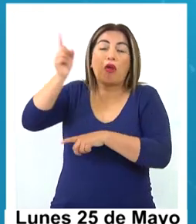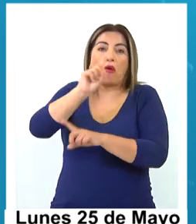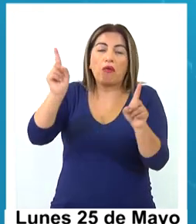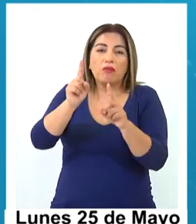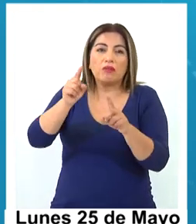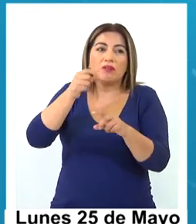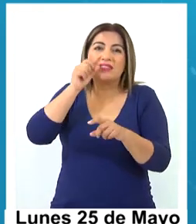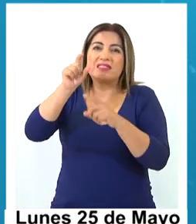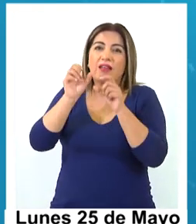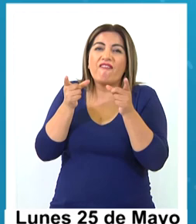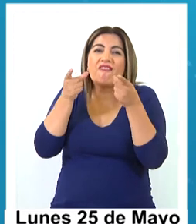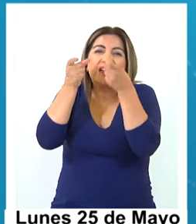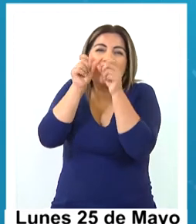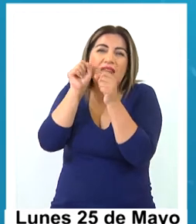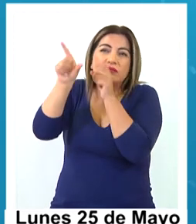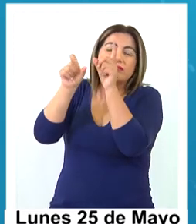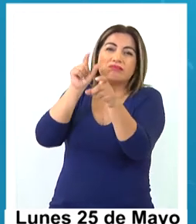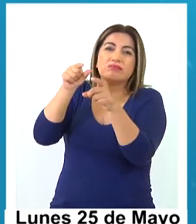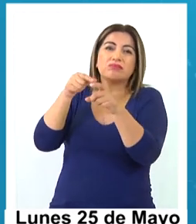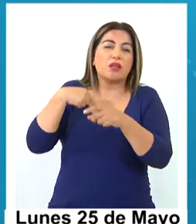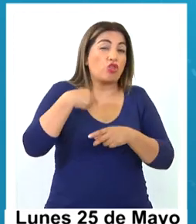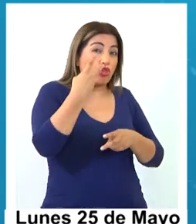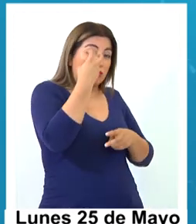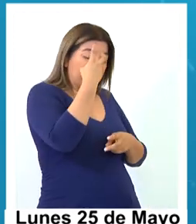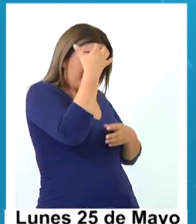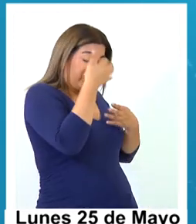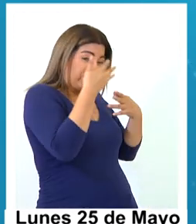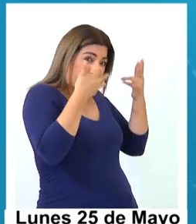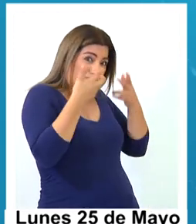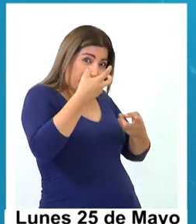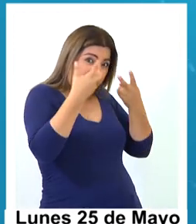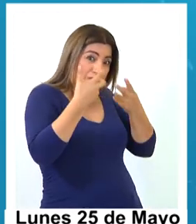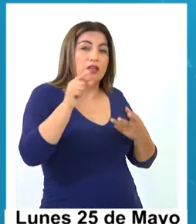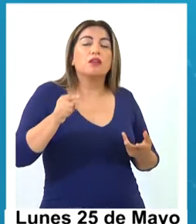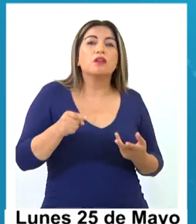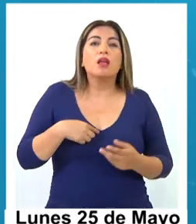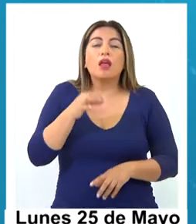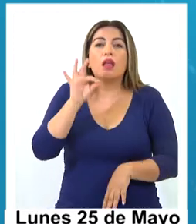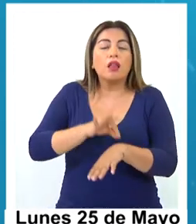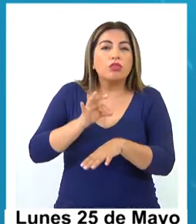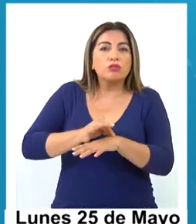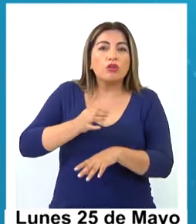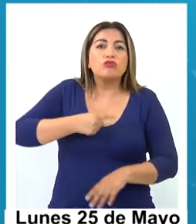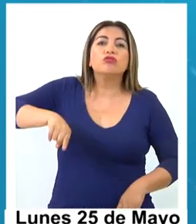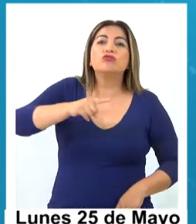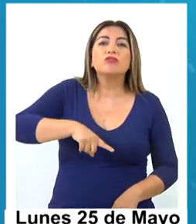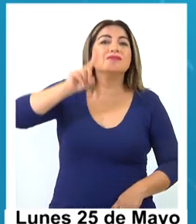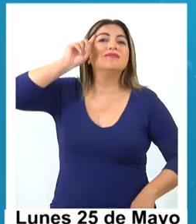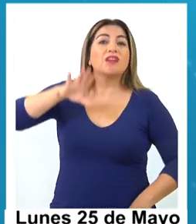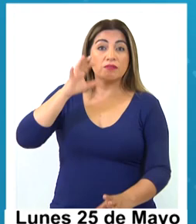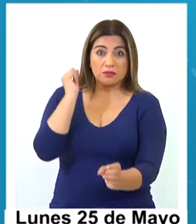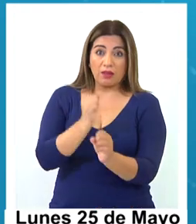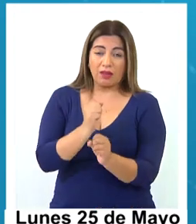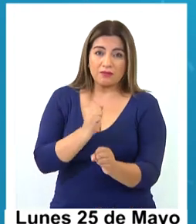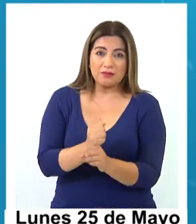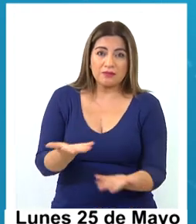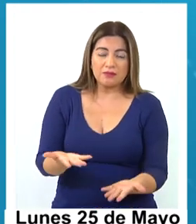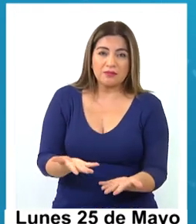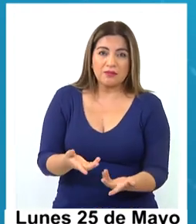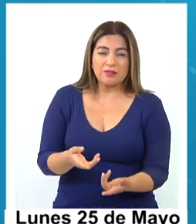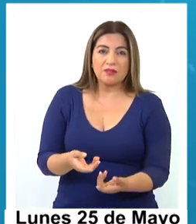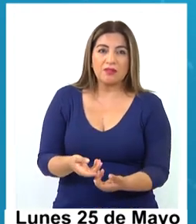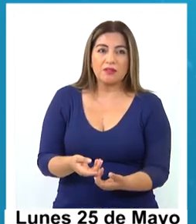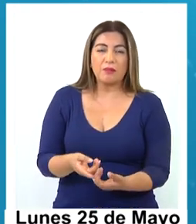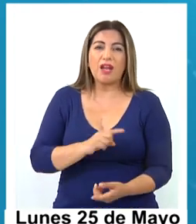aerosol invisible con la saliva con las bacterias con los materiales entonces en general los odontólogos nosotros sabemos trabajar con